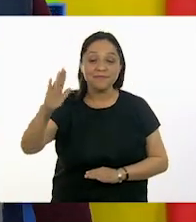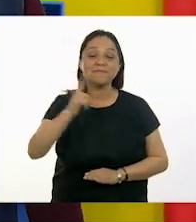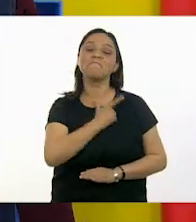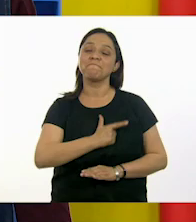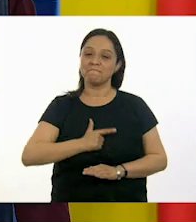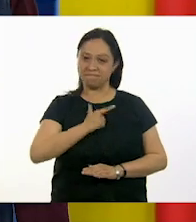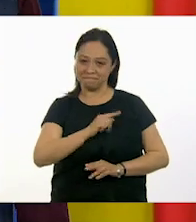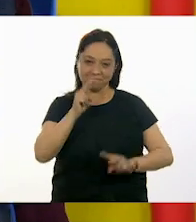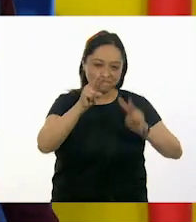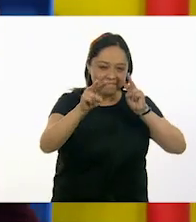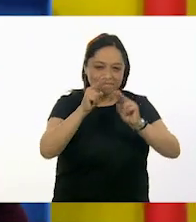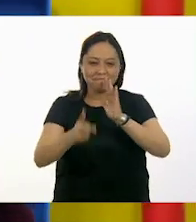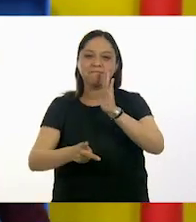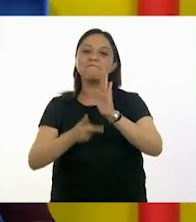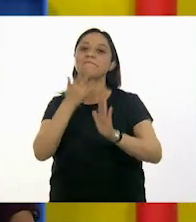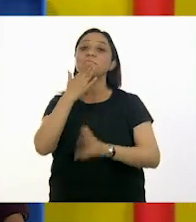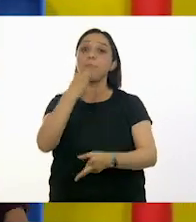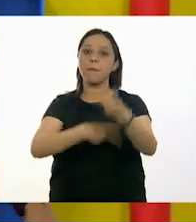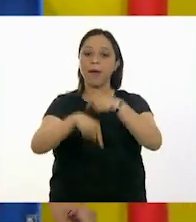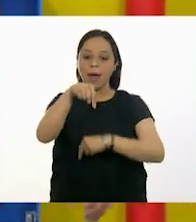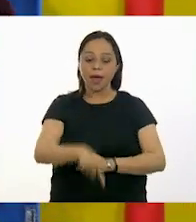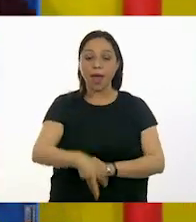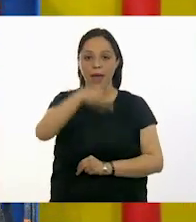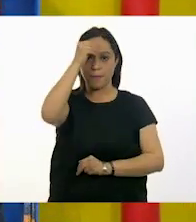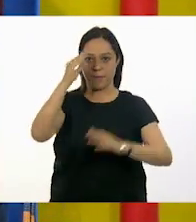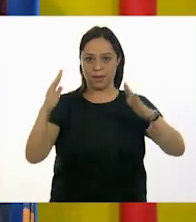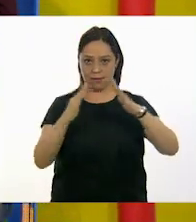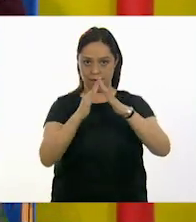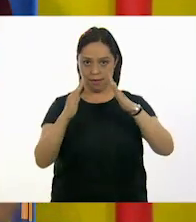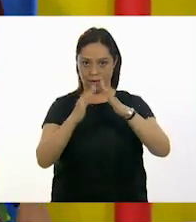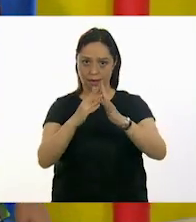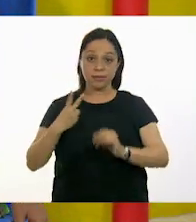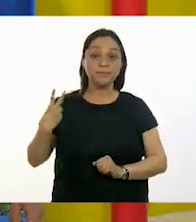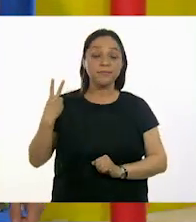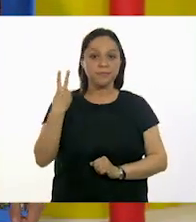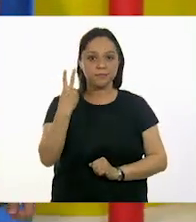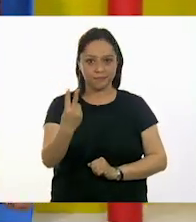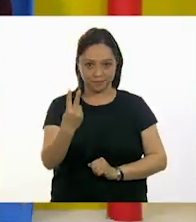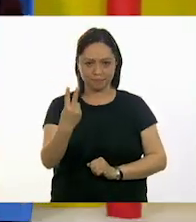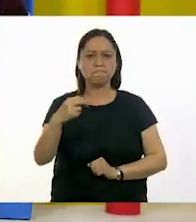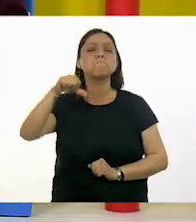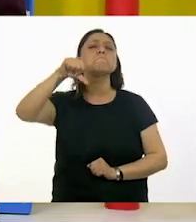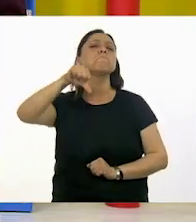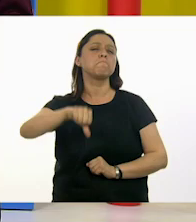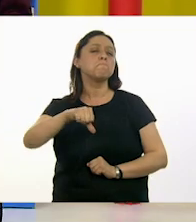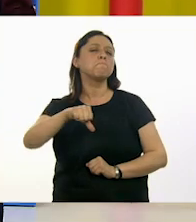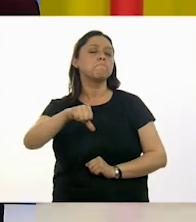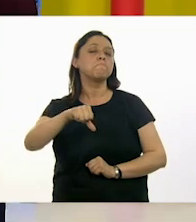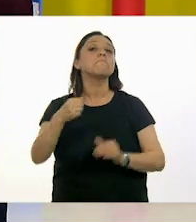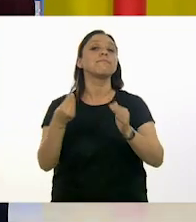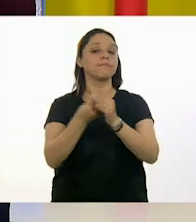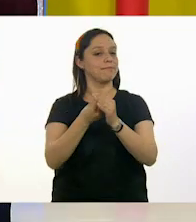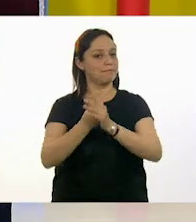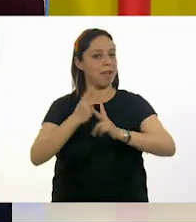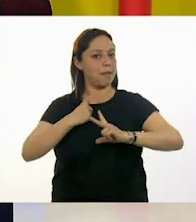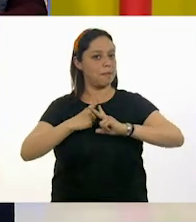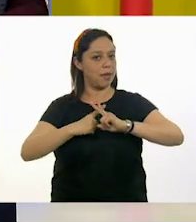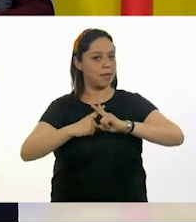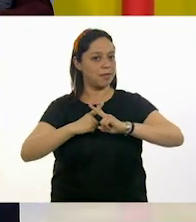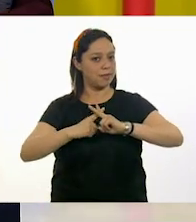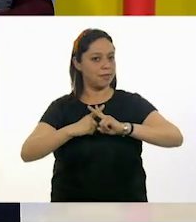¡Qué gusto volver a verlos! Bienvenidos aquí en Aprende en Casa 2. Hoy vamos a tener la asignatura de